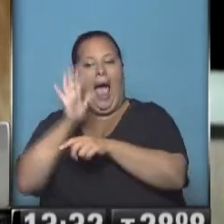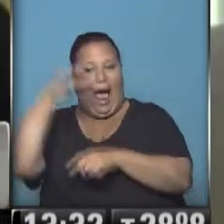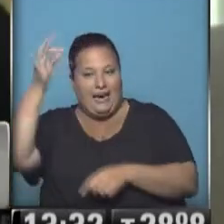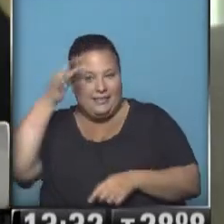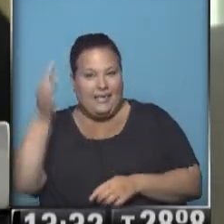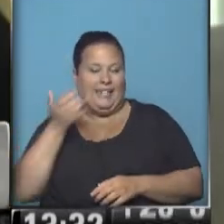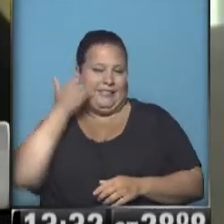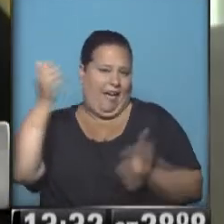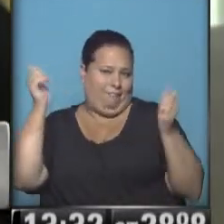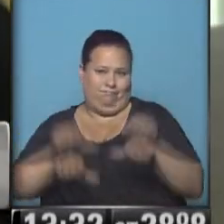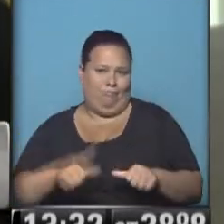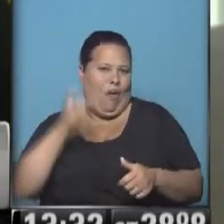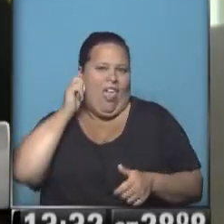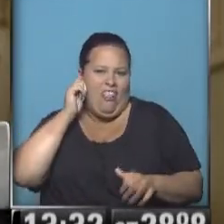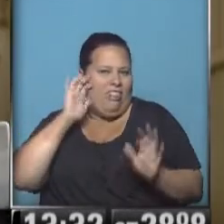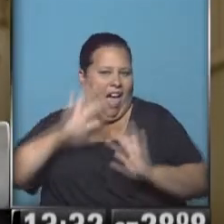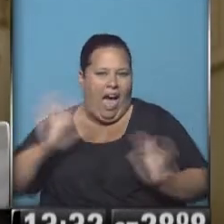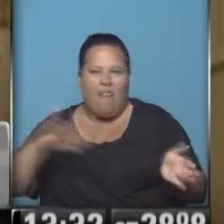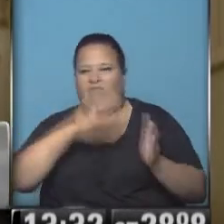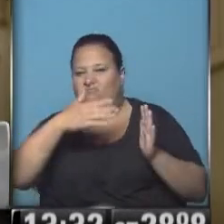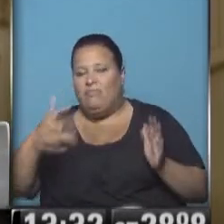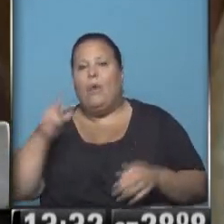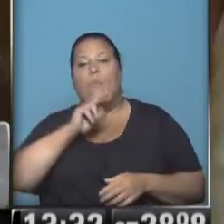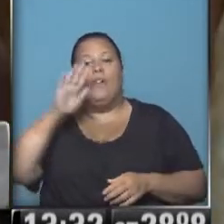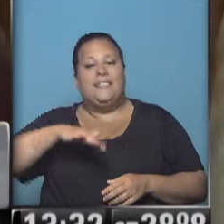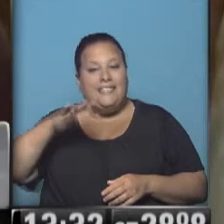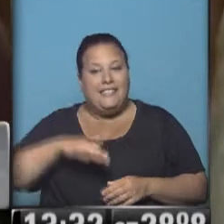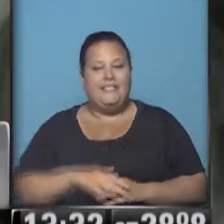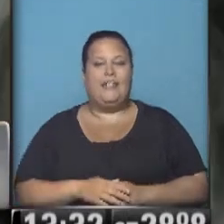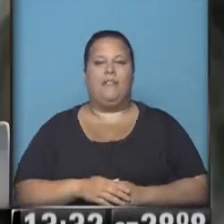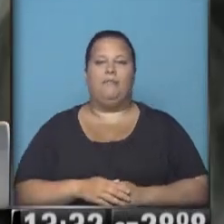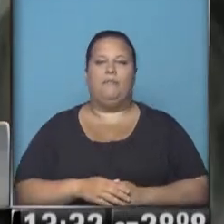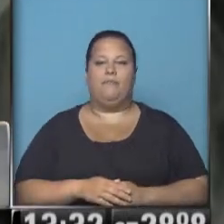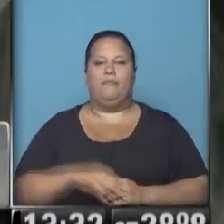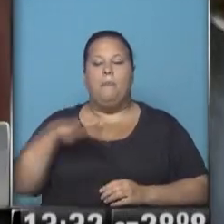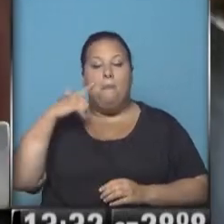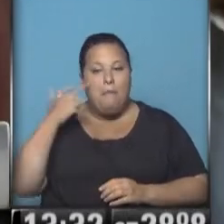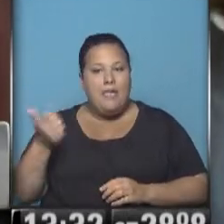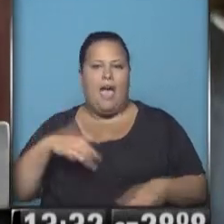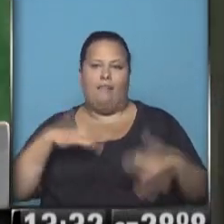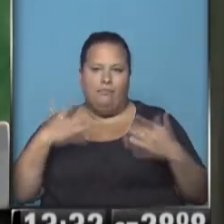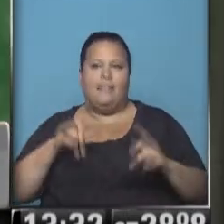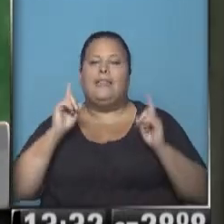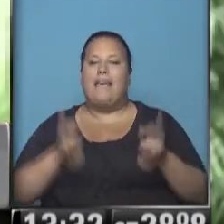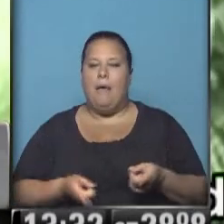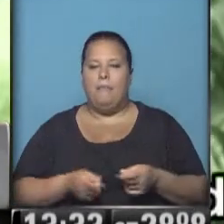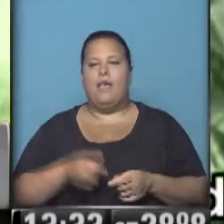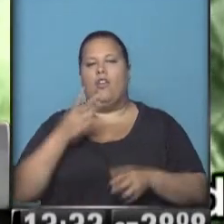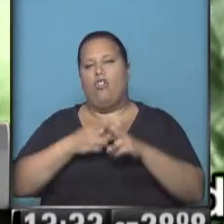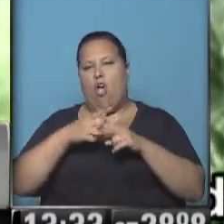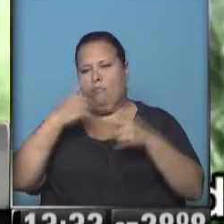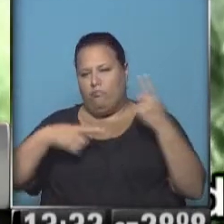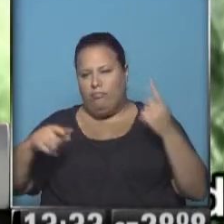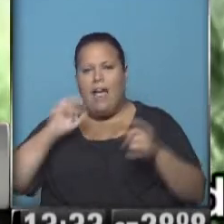en baja ya por cuestiones de edad y de paso del tiempo, y esa chiquita, Mia Wasikowska, que está tremenda, está también Julianne Moore,